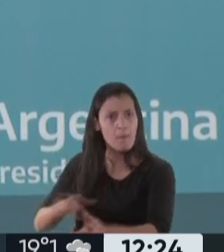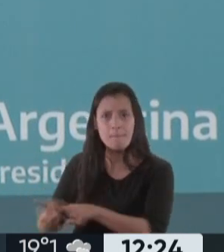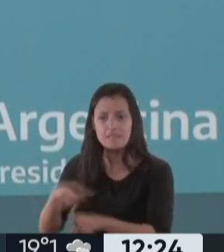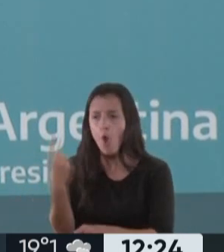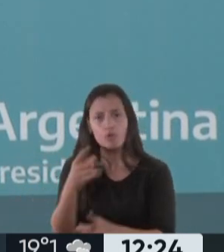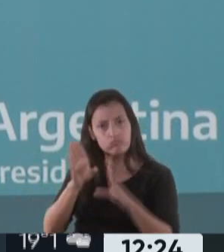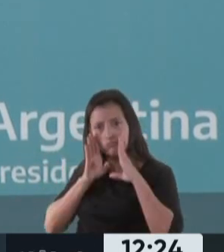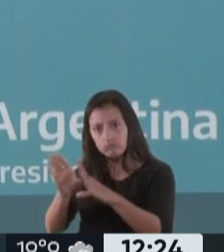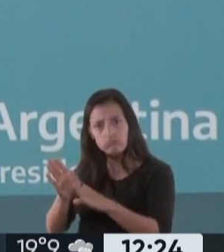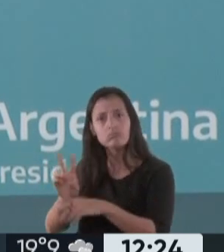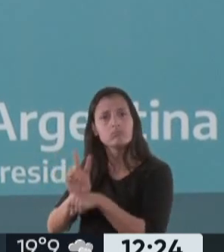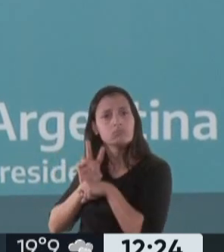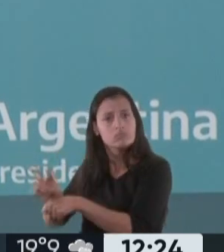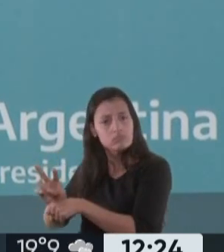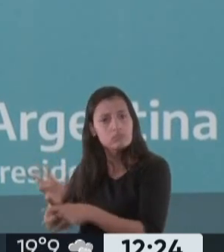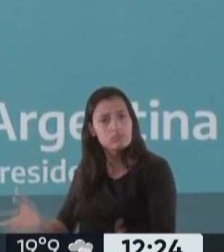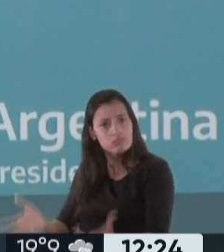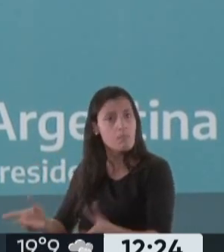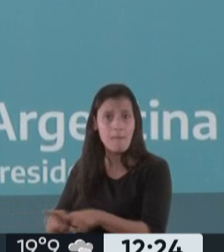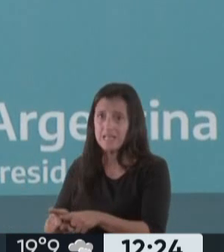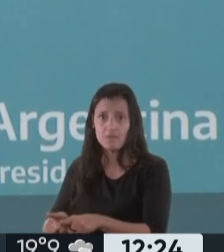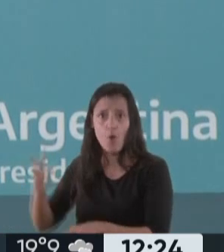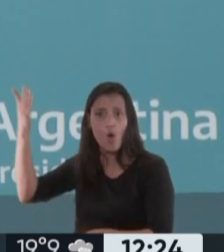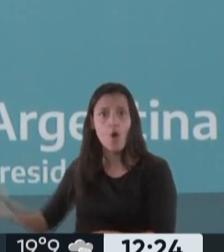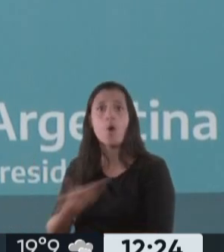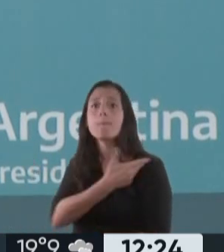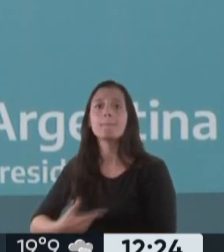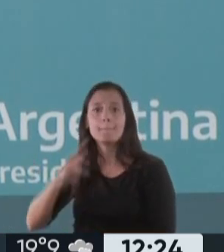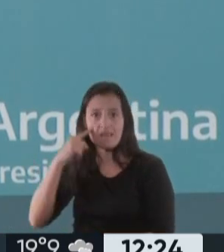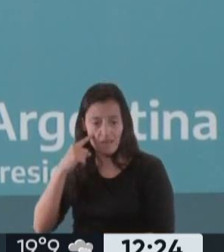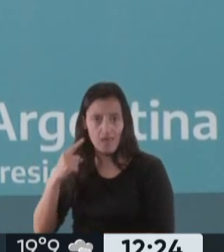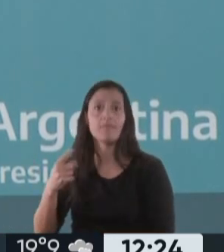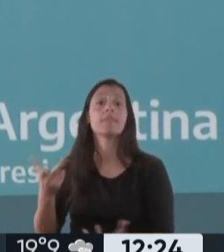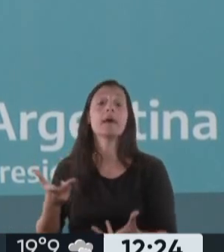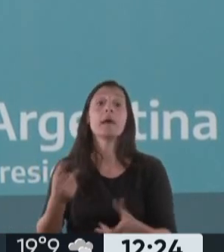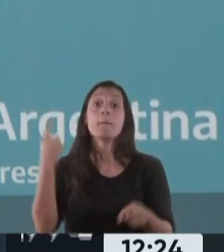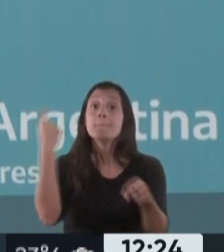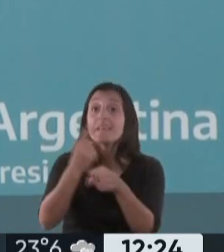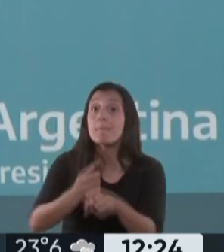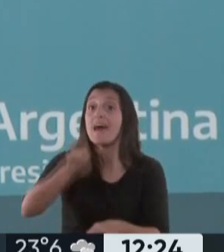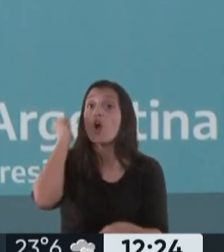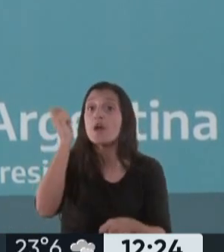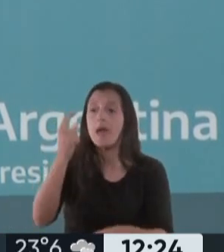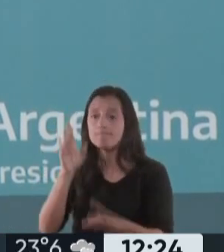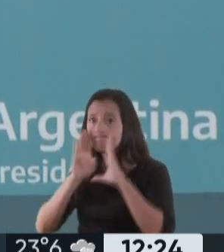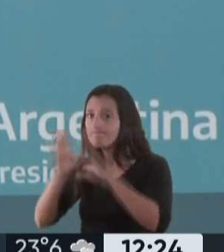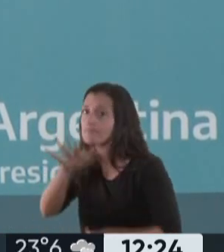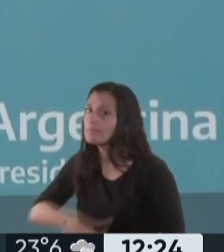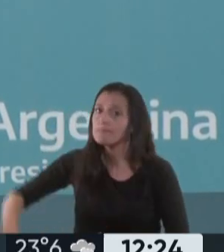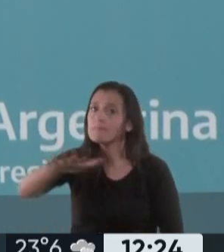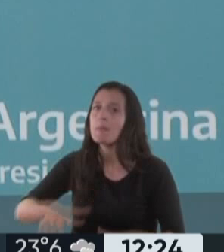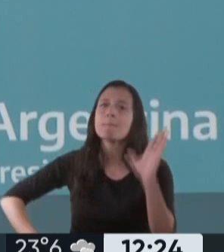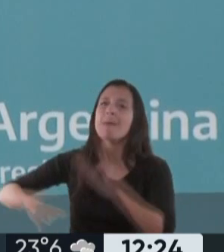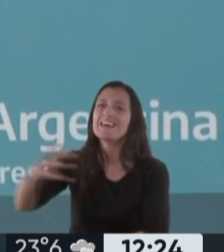también de la estructura del sostenimiento de este presidente de la Nación. Empezar por los últimos para llegar a todas y a todos tiene que